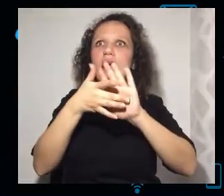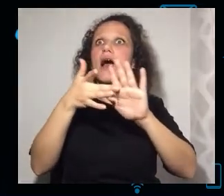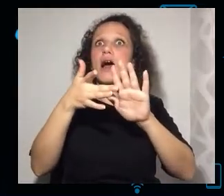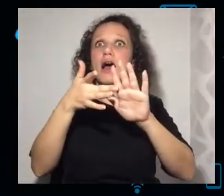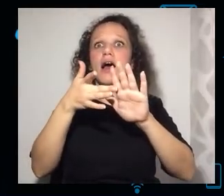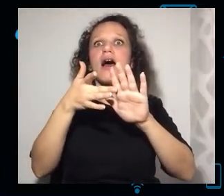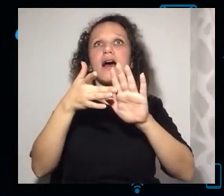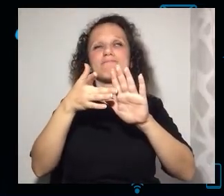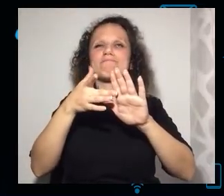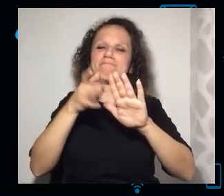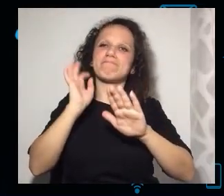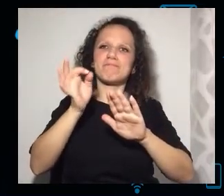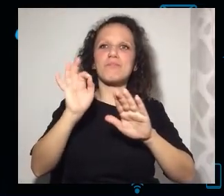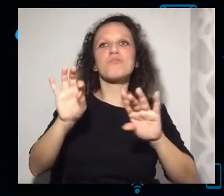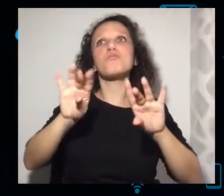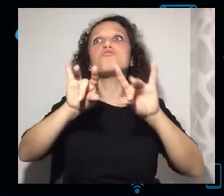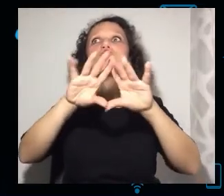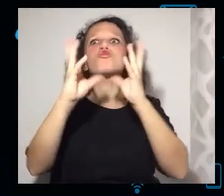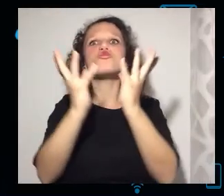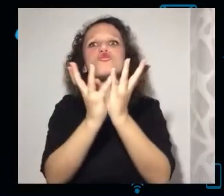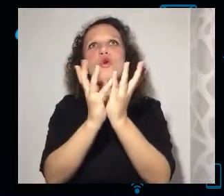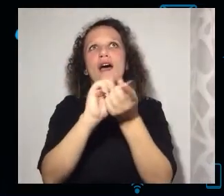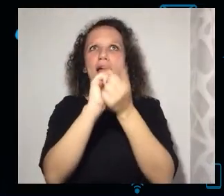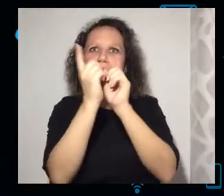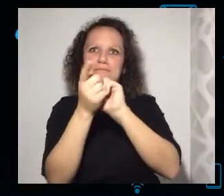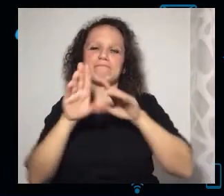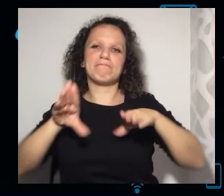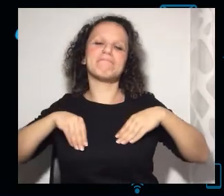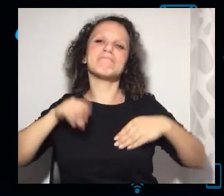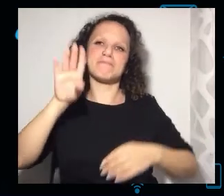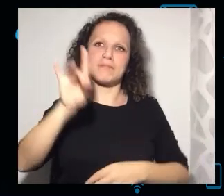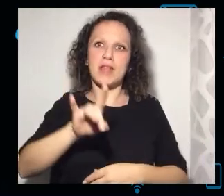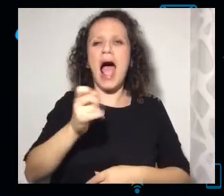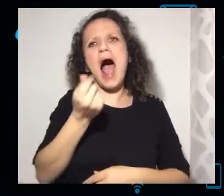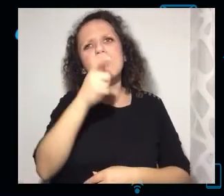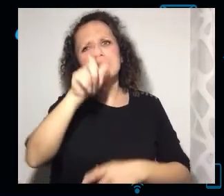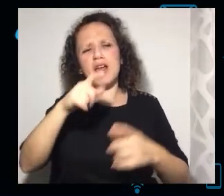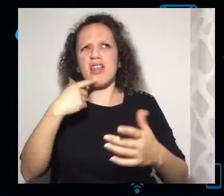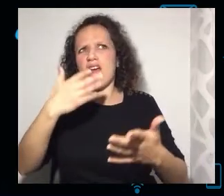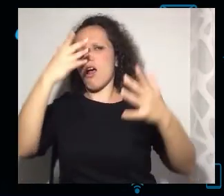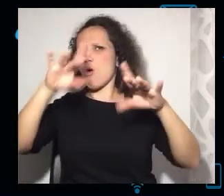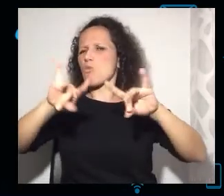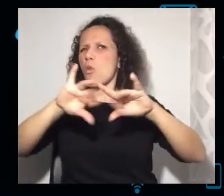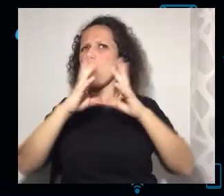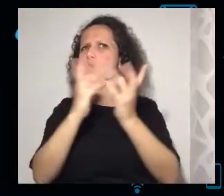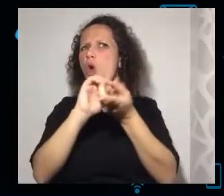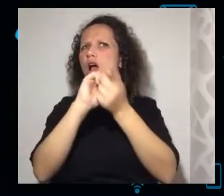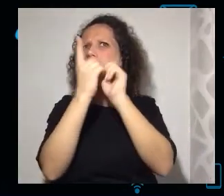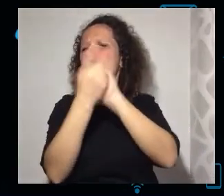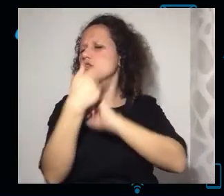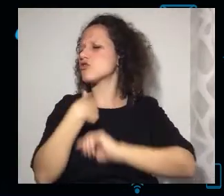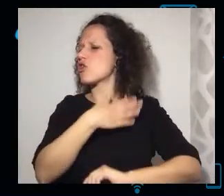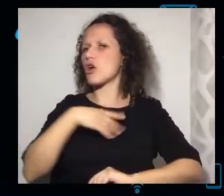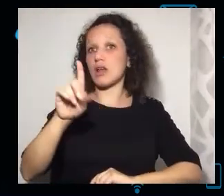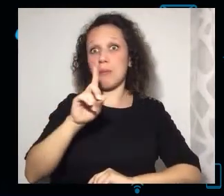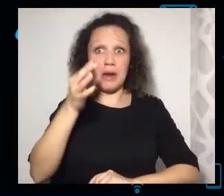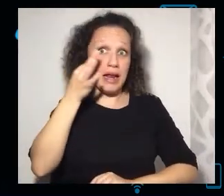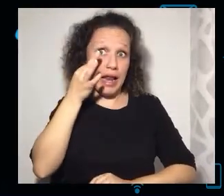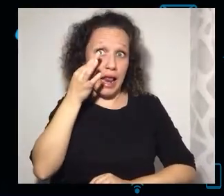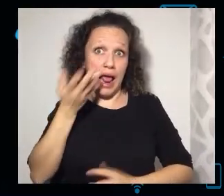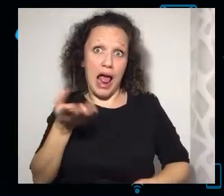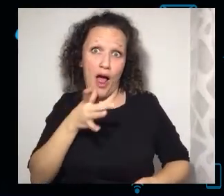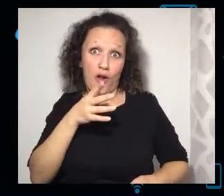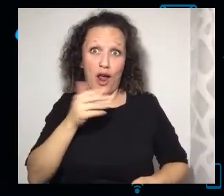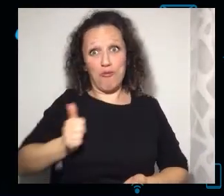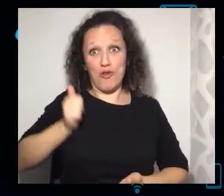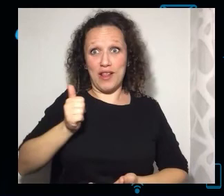algunos algunos quizá piensan que qué mal que ha cambiado que ojalá nunca hubiera cambiado en ese caso no estaríamos aquí hablando no a través de esta pantalla y